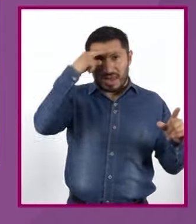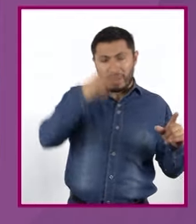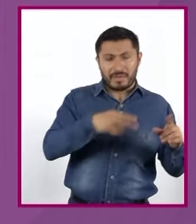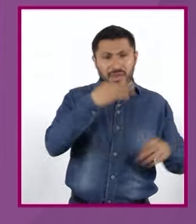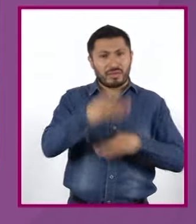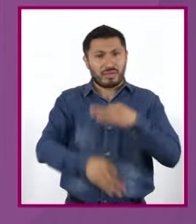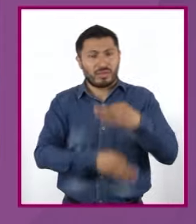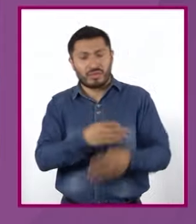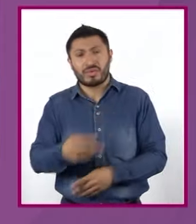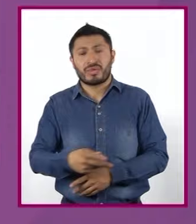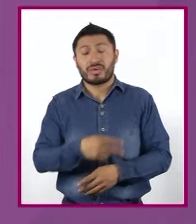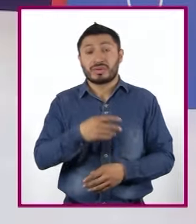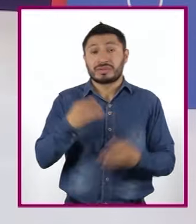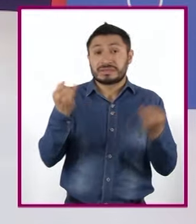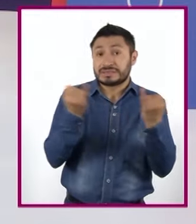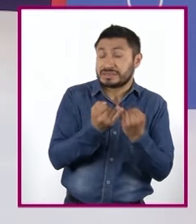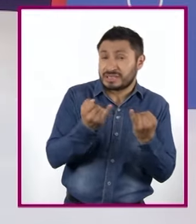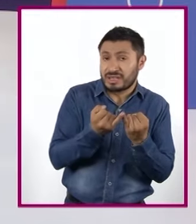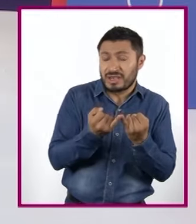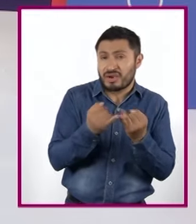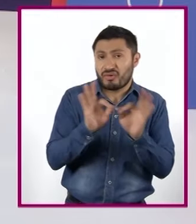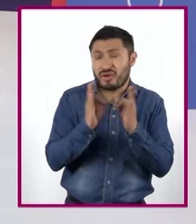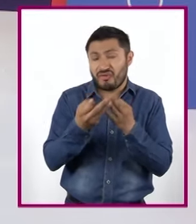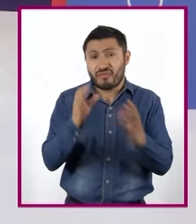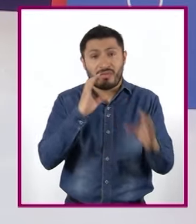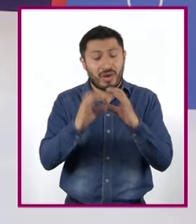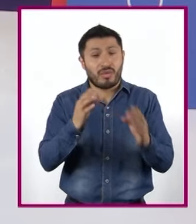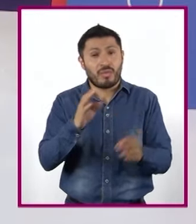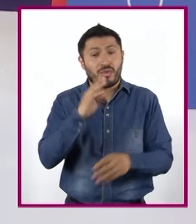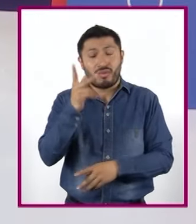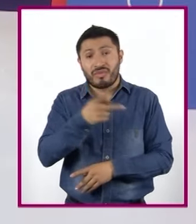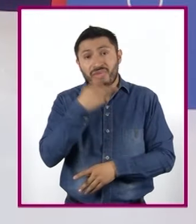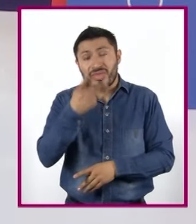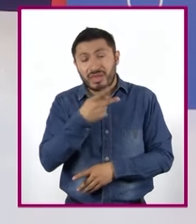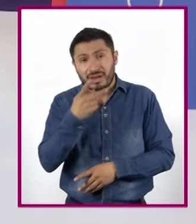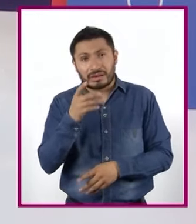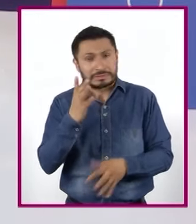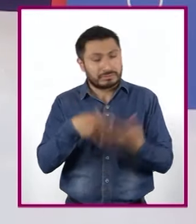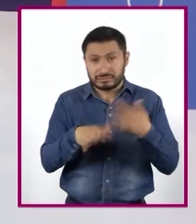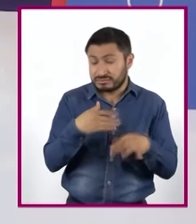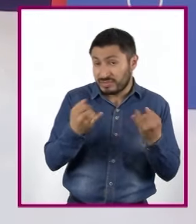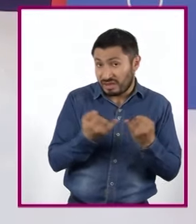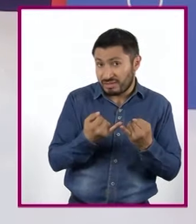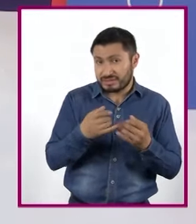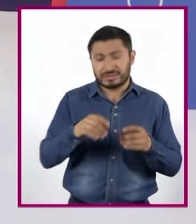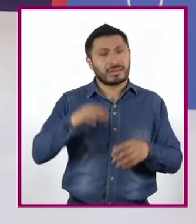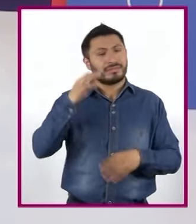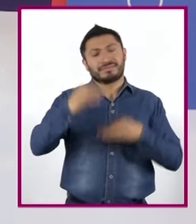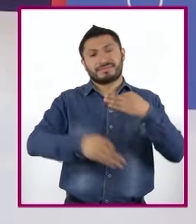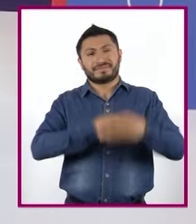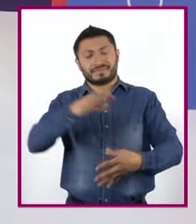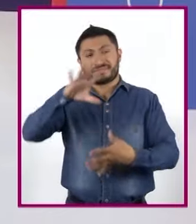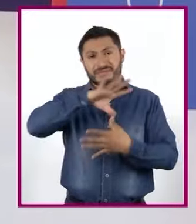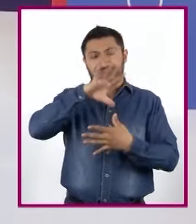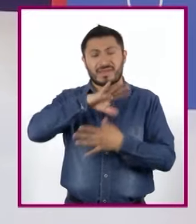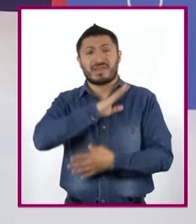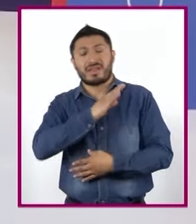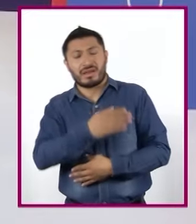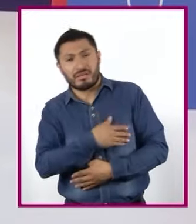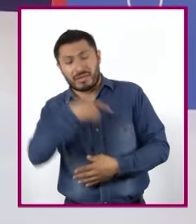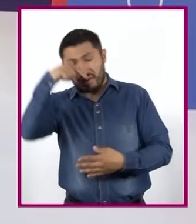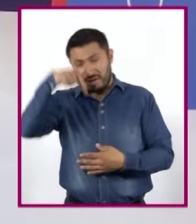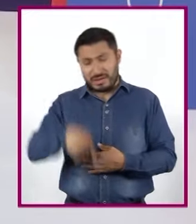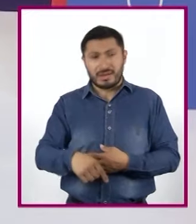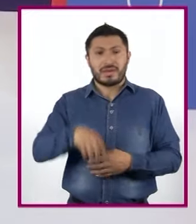¿todos hablamos igual? Toda América Latina habla español, Países como Guatemala,